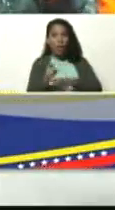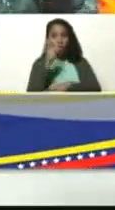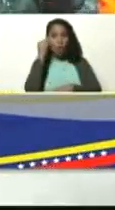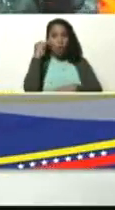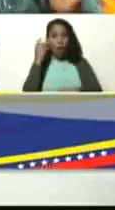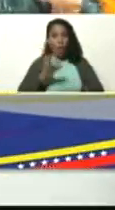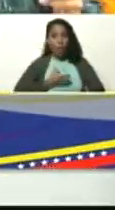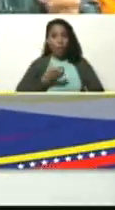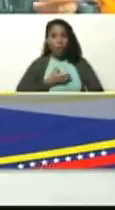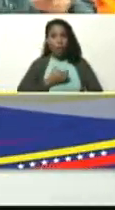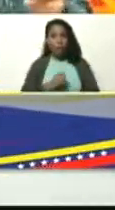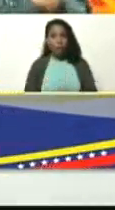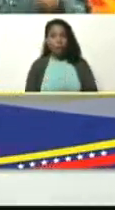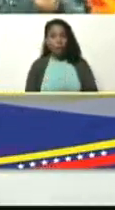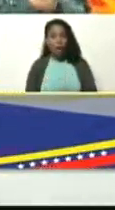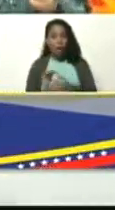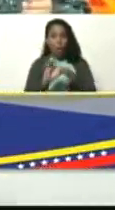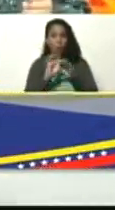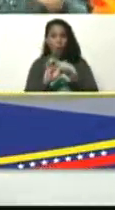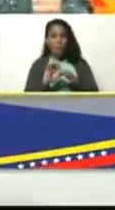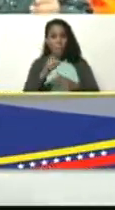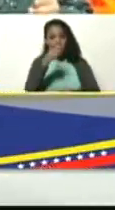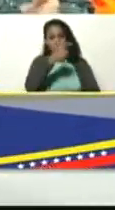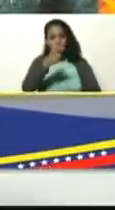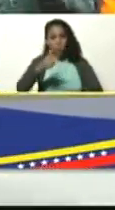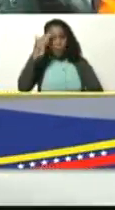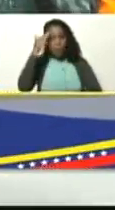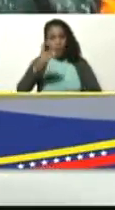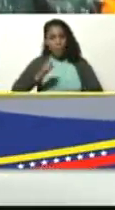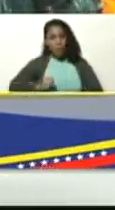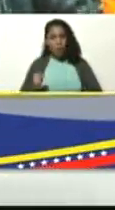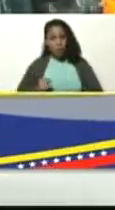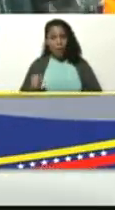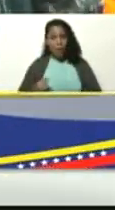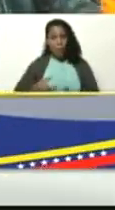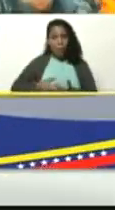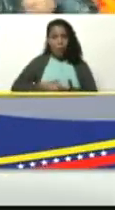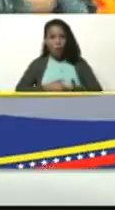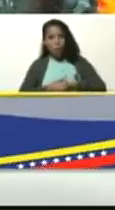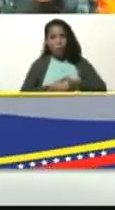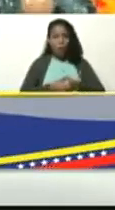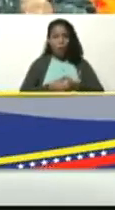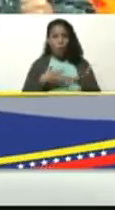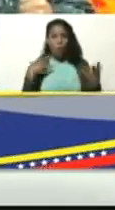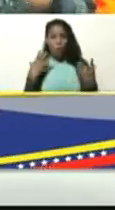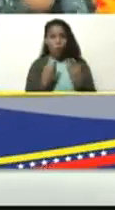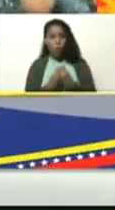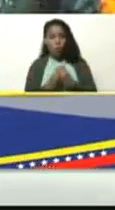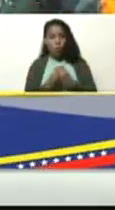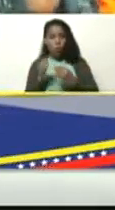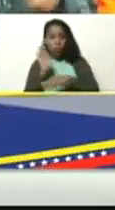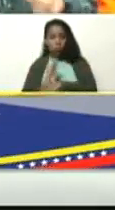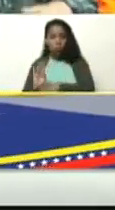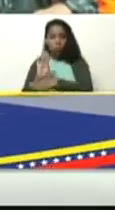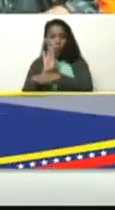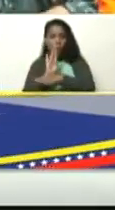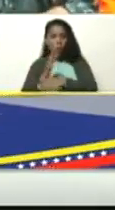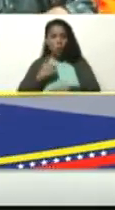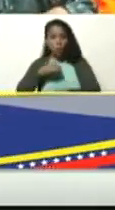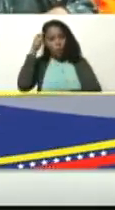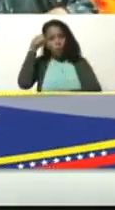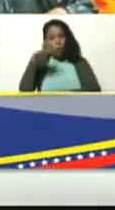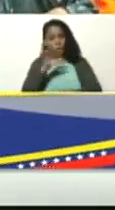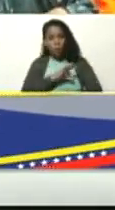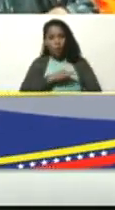alcaldía, la Unión Cívico-Militar-Policial y Bomberil, juntos protegiendo y cuidando a nuestro pueblo,